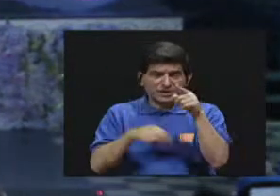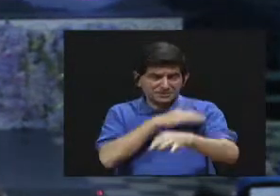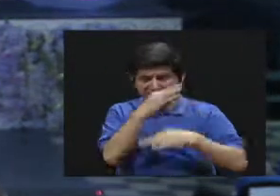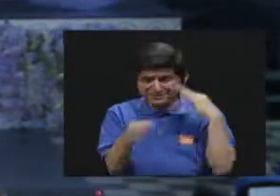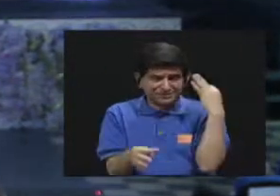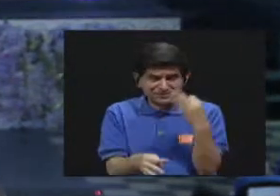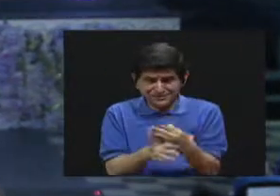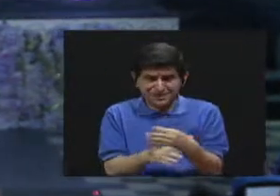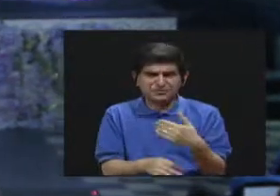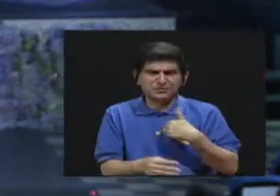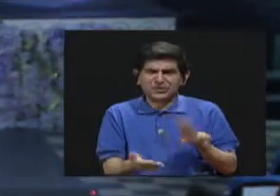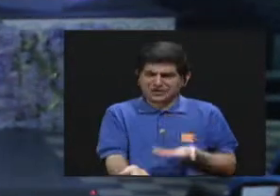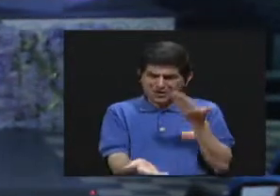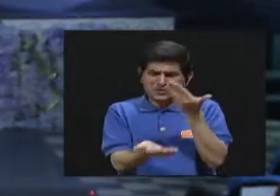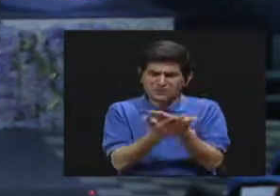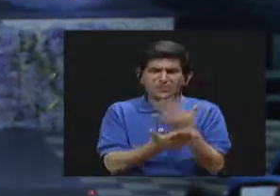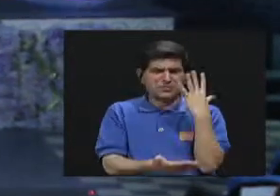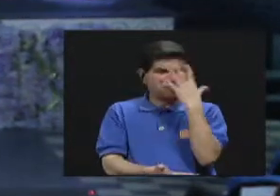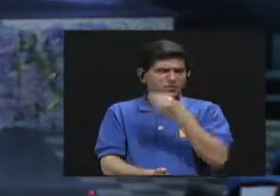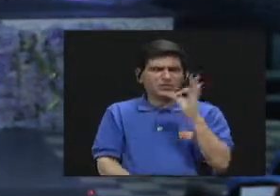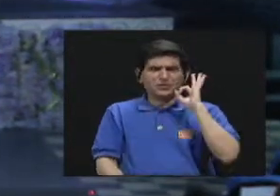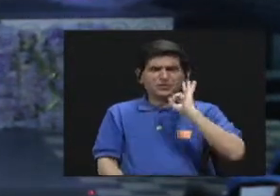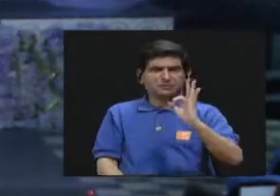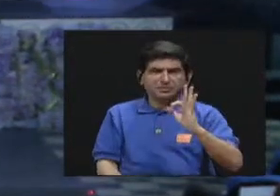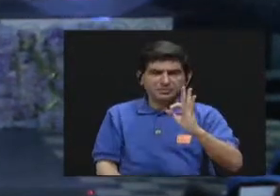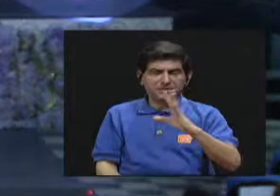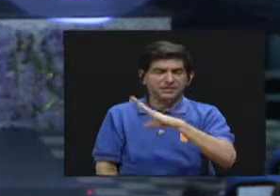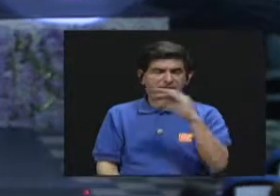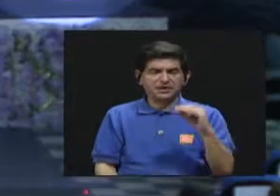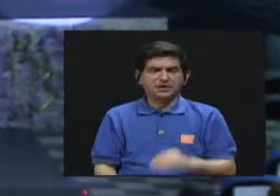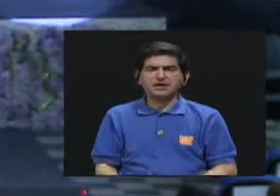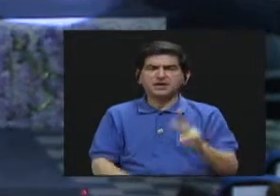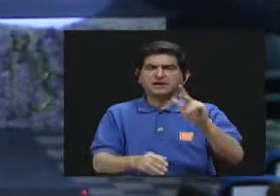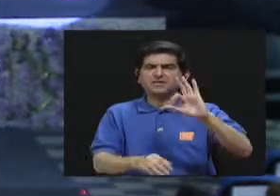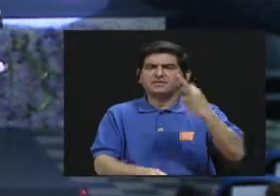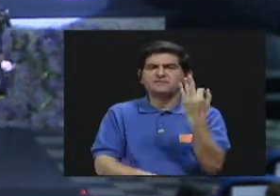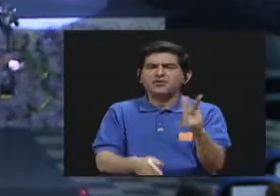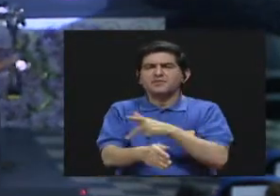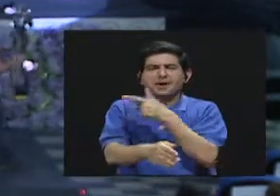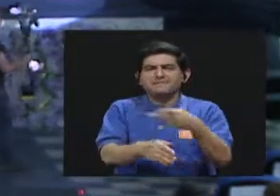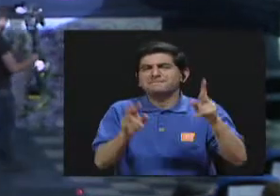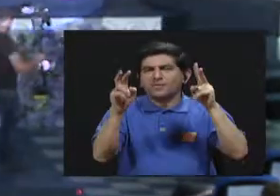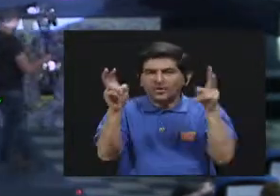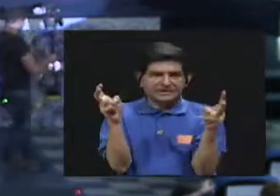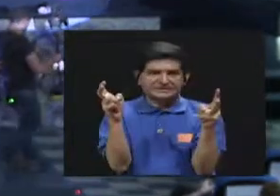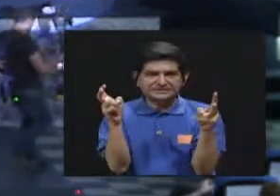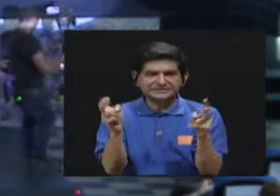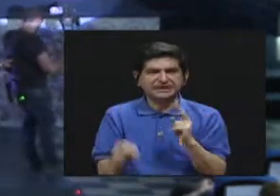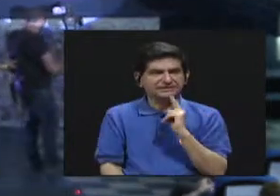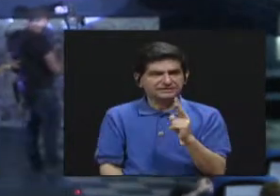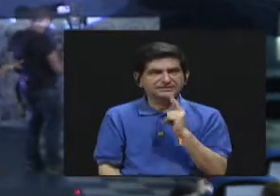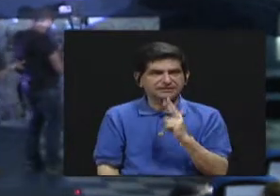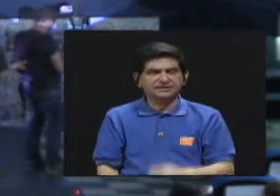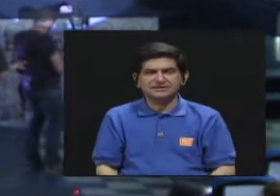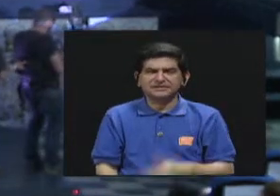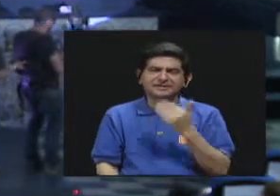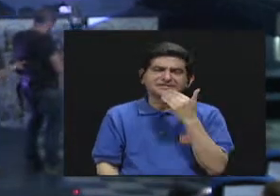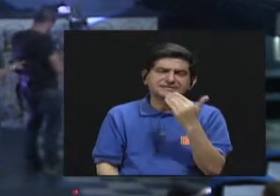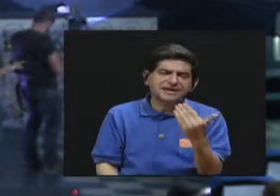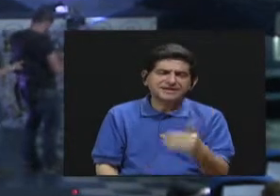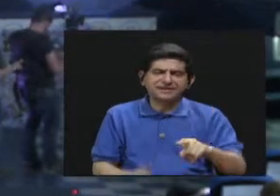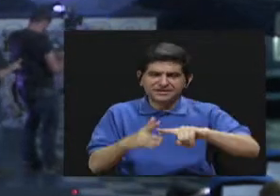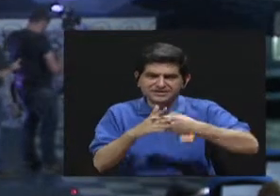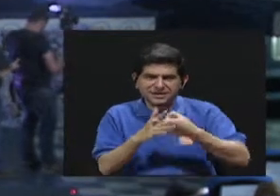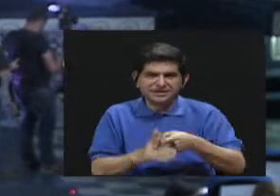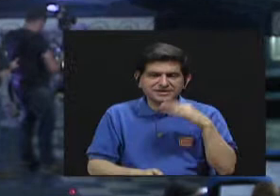tenga esa propuesta estética tan bonita y tan tan poética como decía usted, y sí, realmente se agradece que se empiece a explorar ese tipo